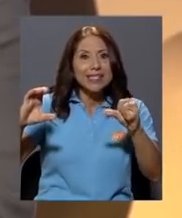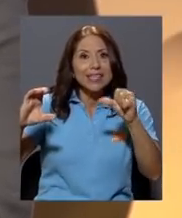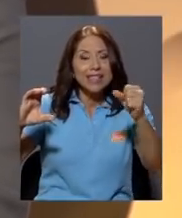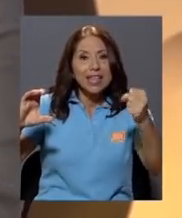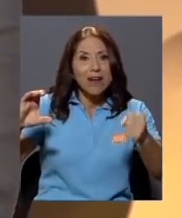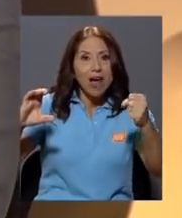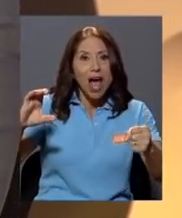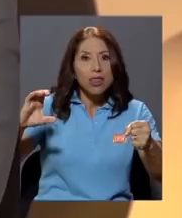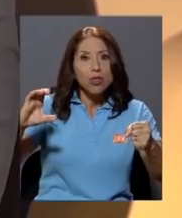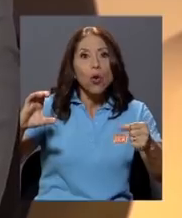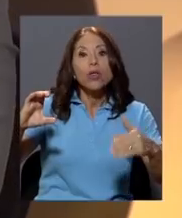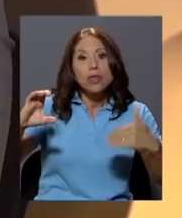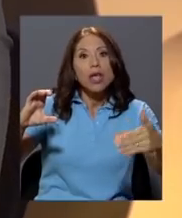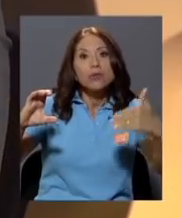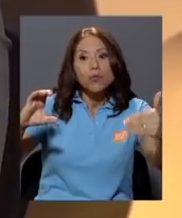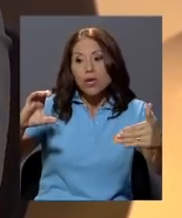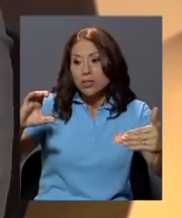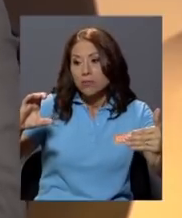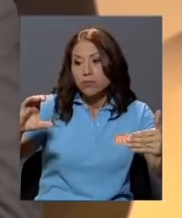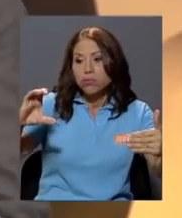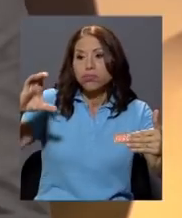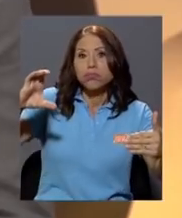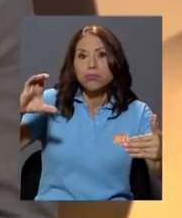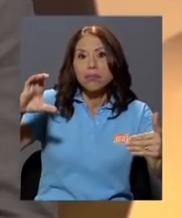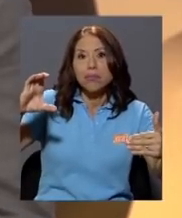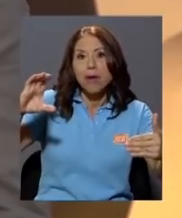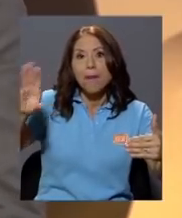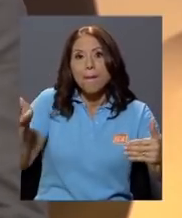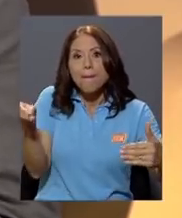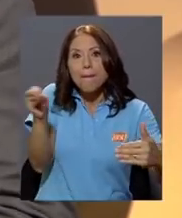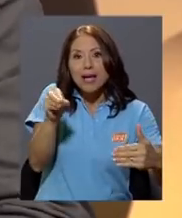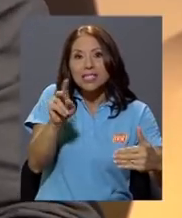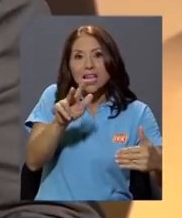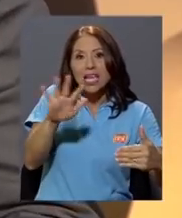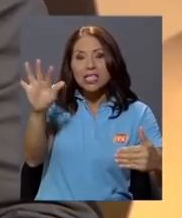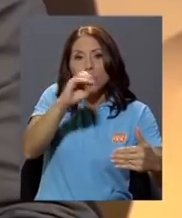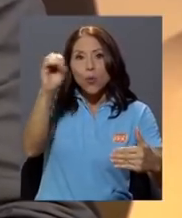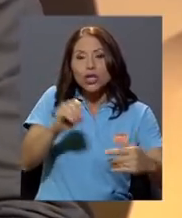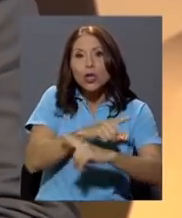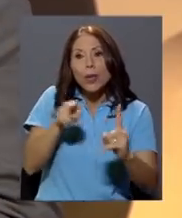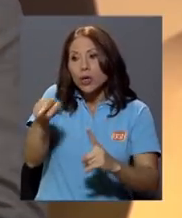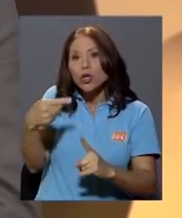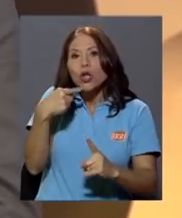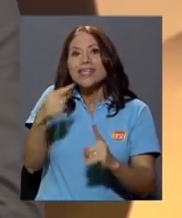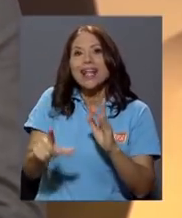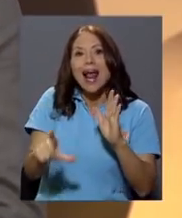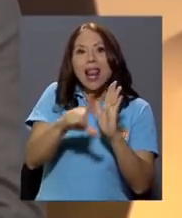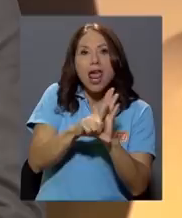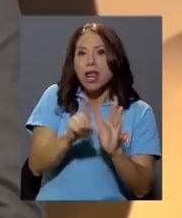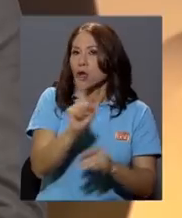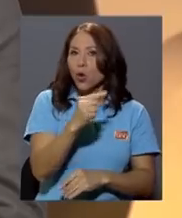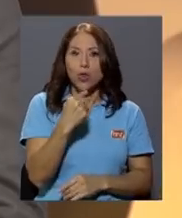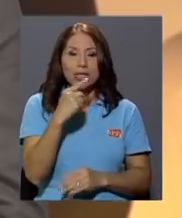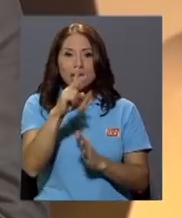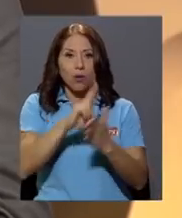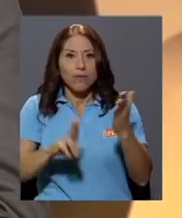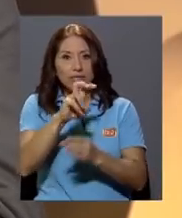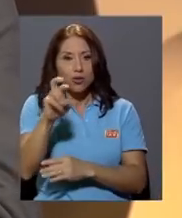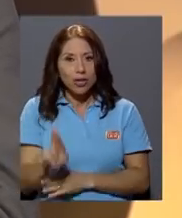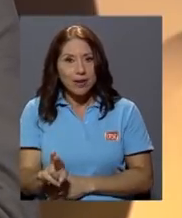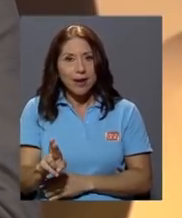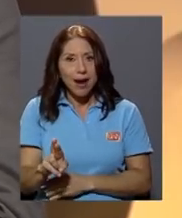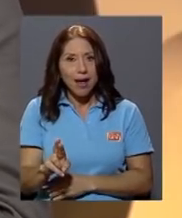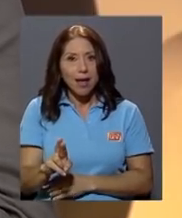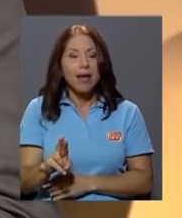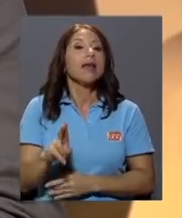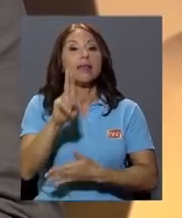que su jubilación sea de X más un 35%. Pero eso es la ley, eso no es la Universidad de Costa Rica.